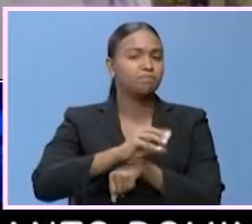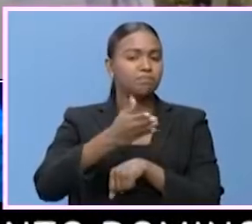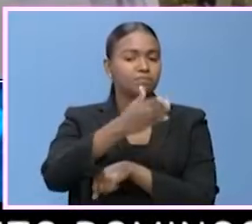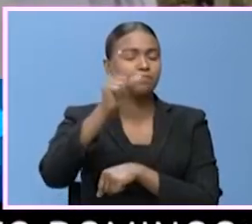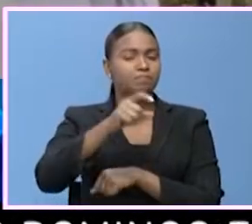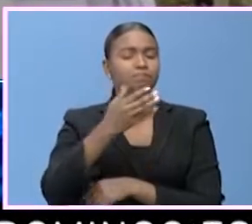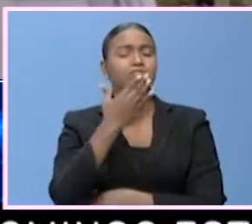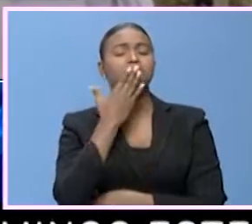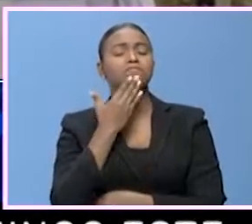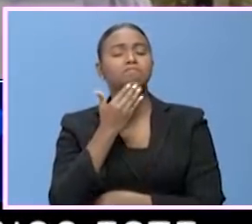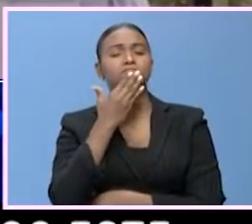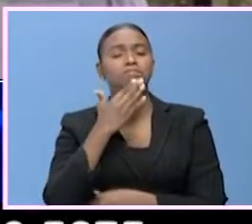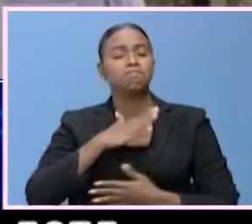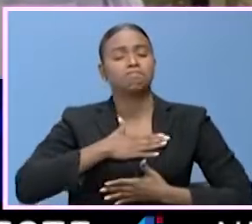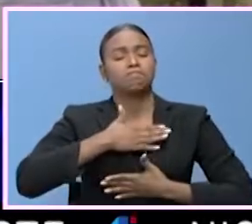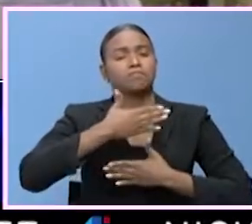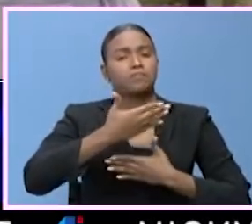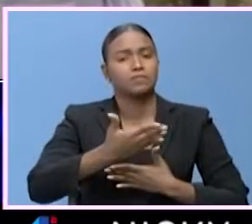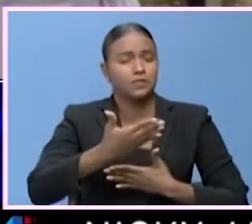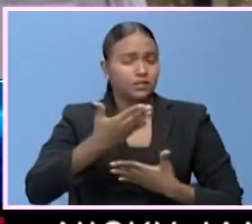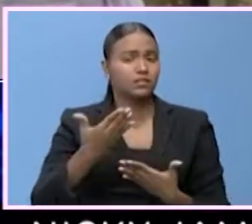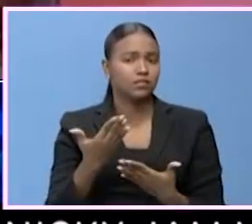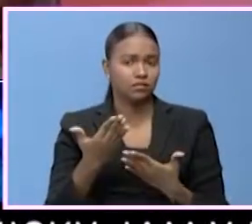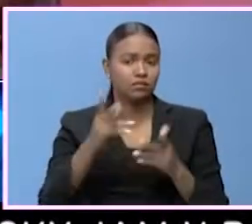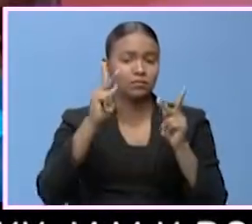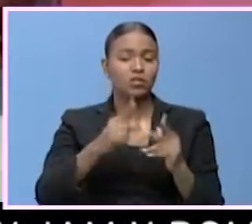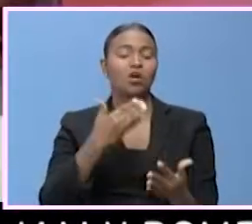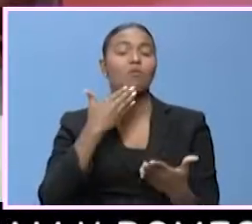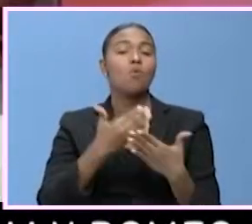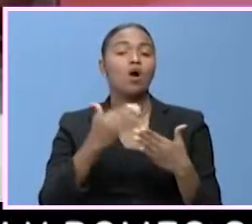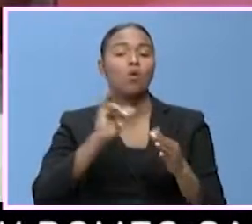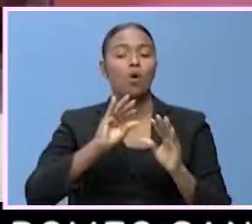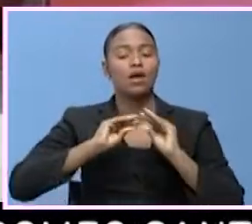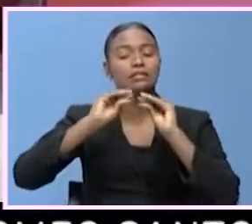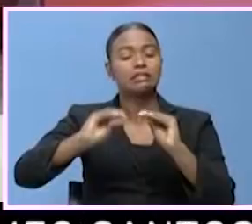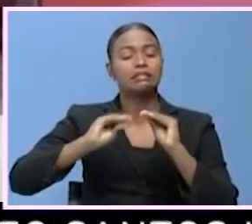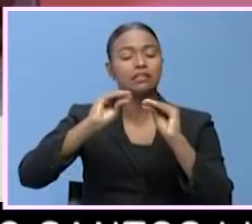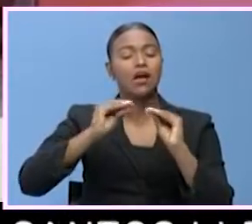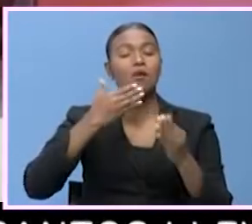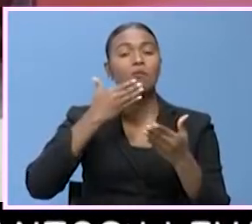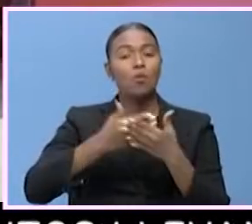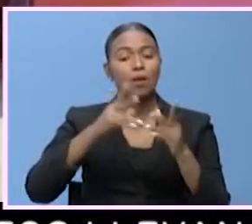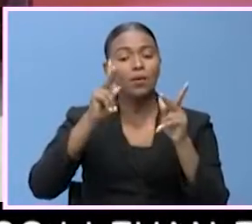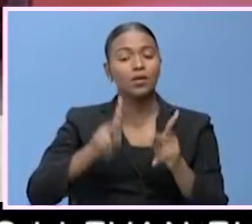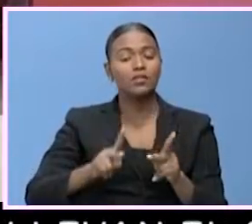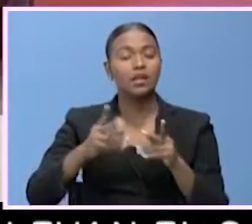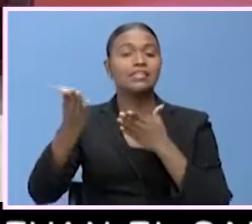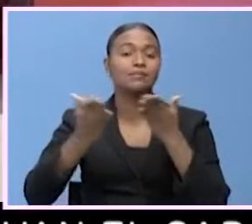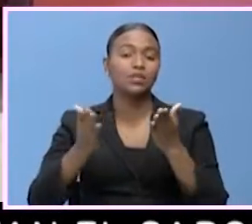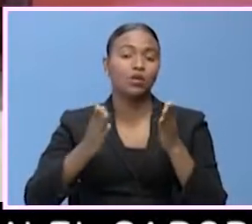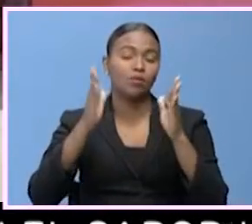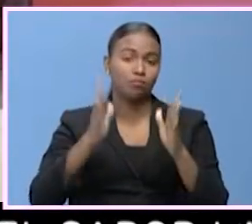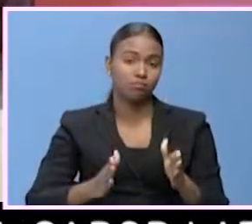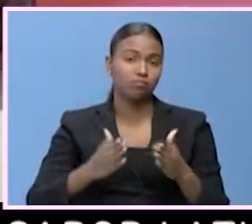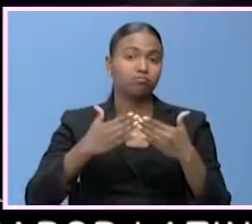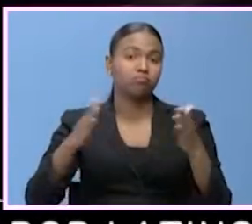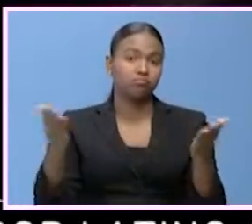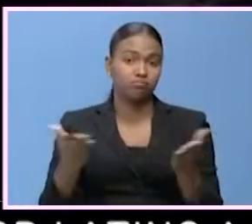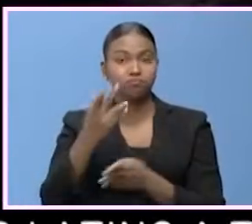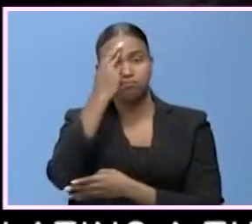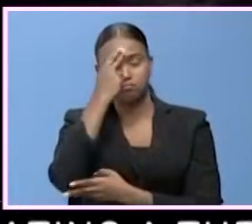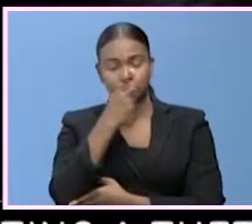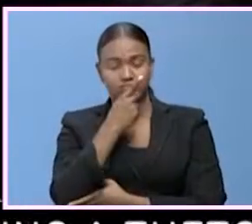ser sinceros, auténticos, coherentes y enseñar con autoridad como servidor público.